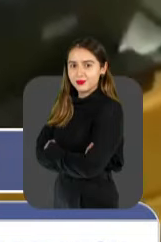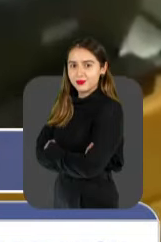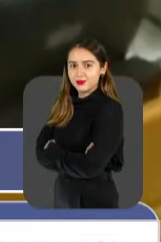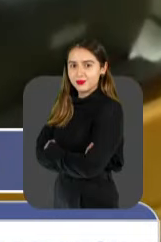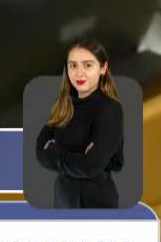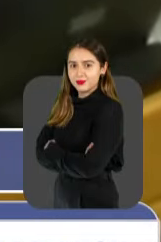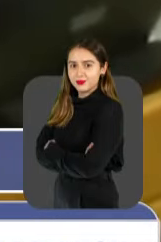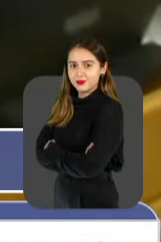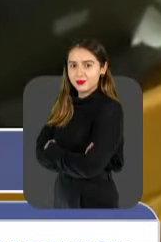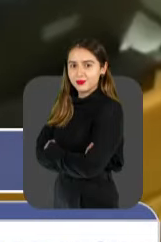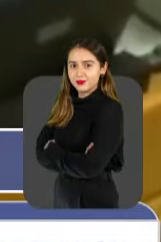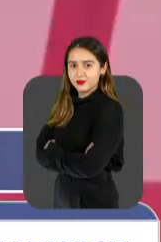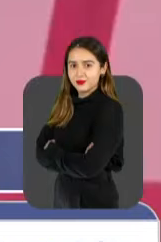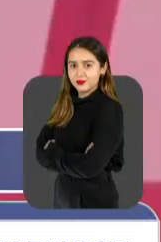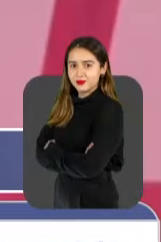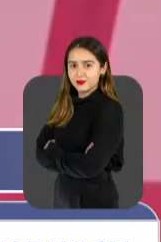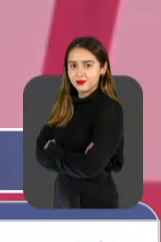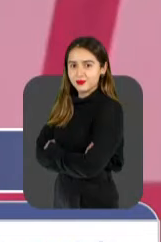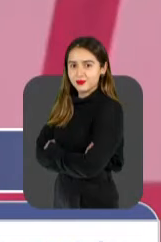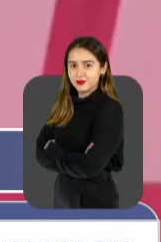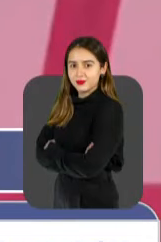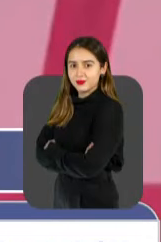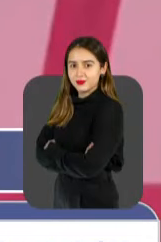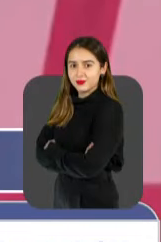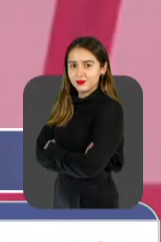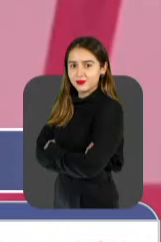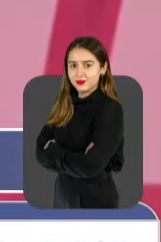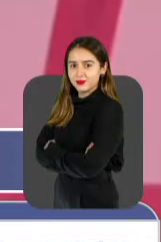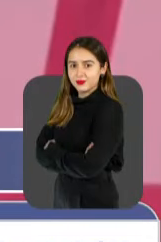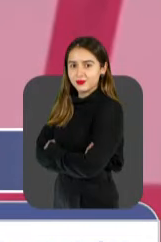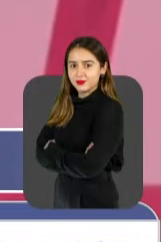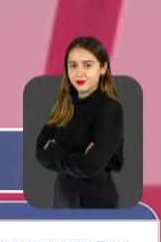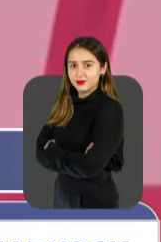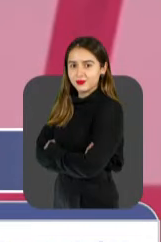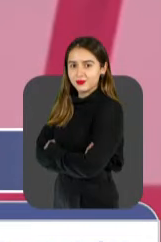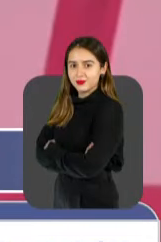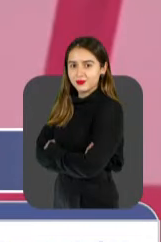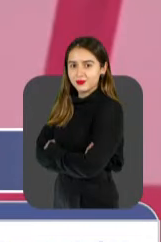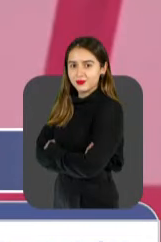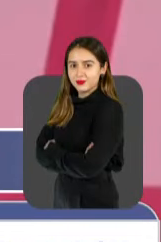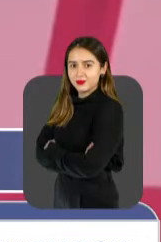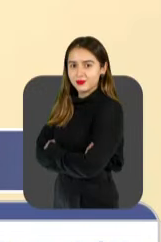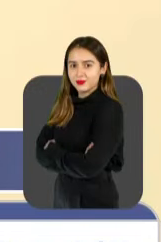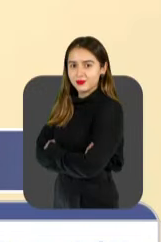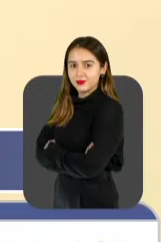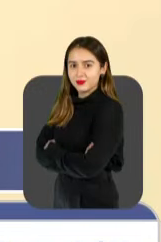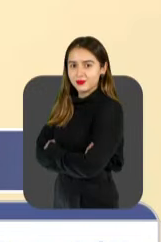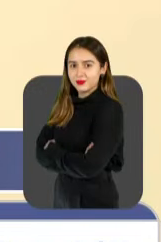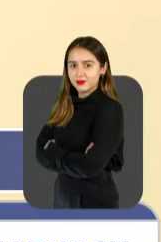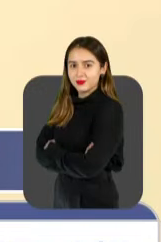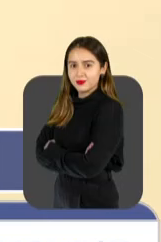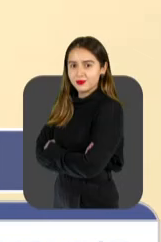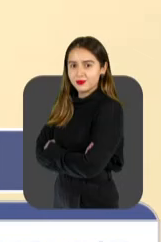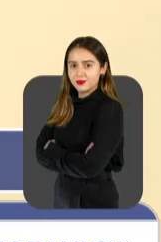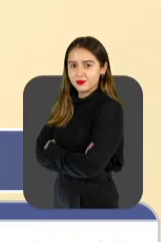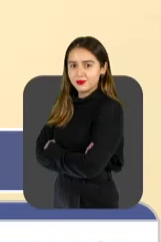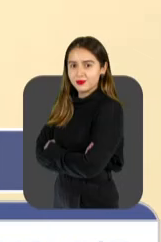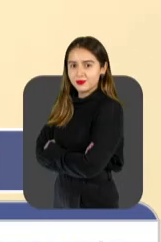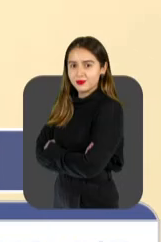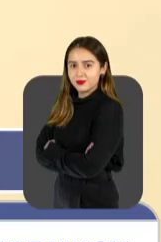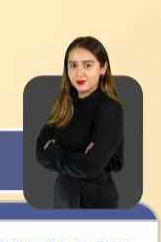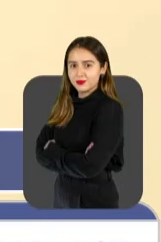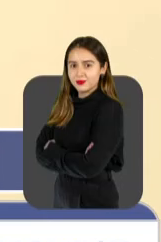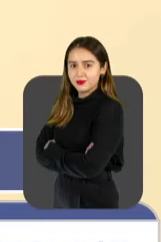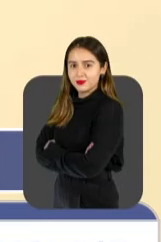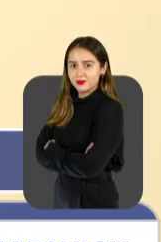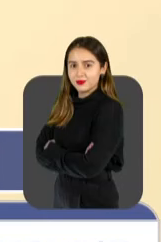solo hable del caso Hermosilla a través de comunicados. El ambiente interno se tensionó cuando se conoció que el exministro llamó a Augusto Iglesias, comisionado